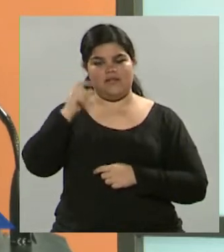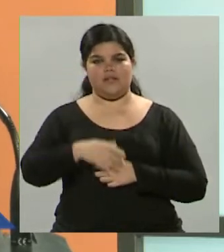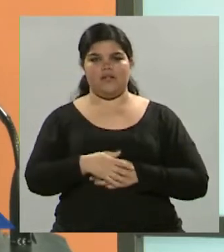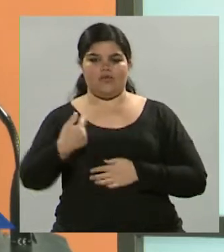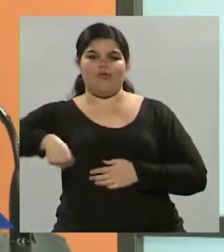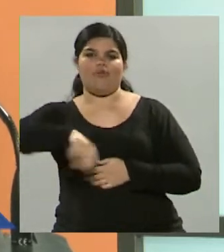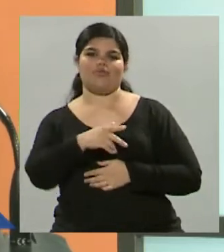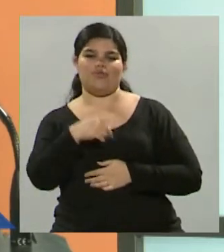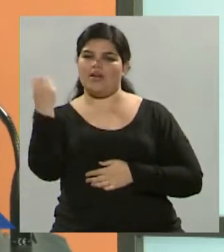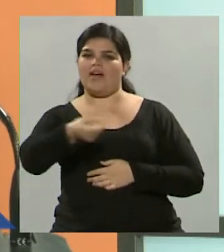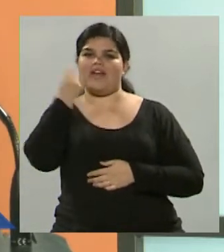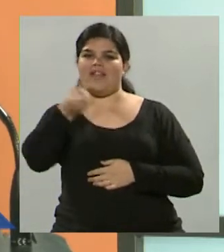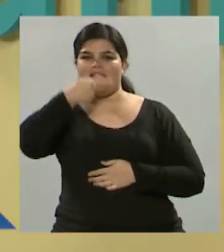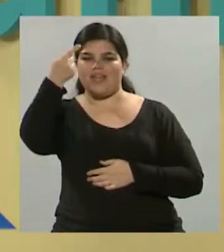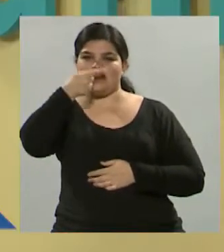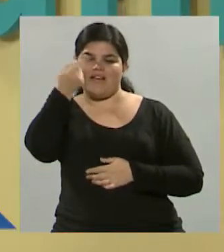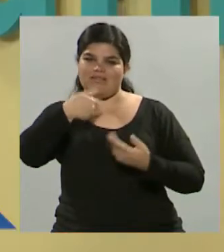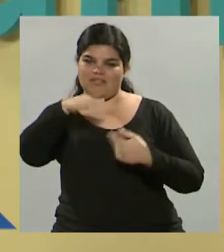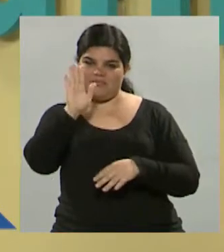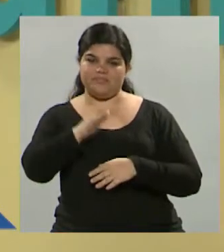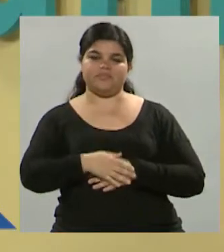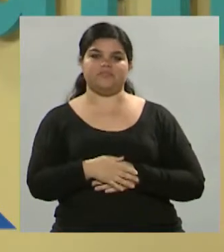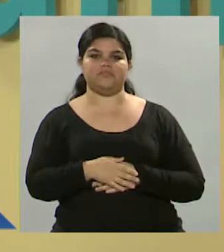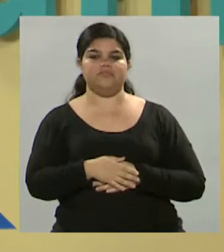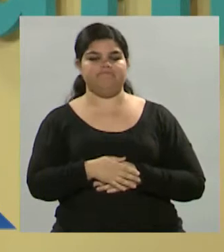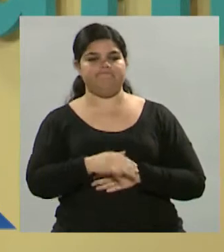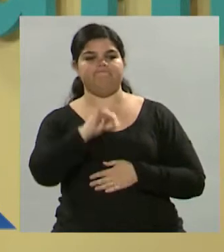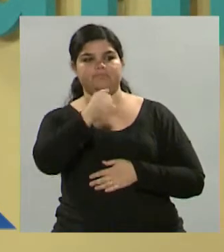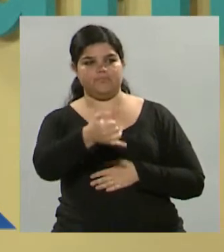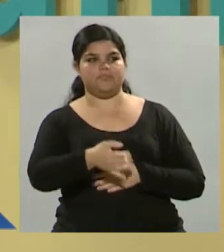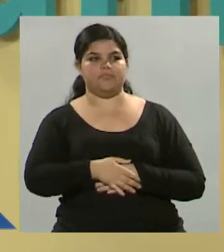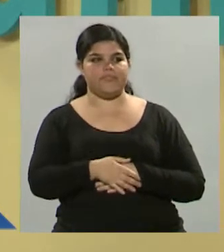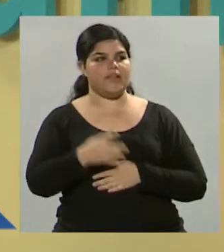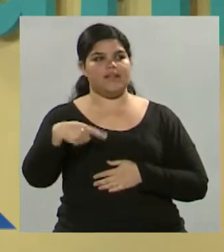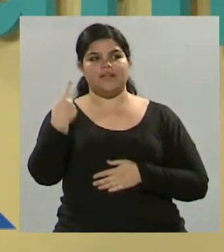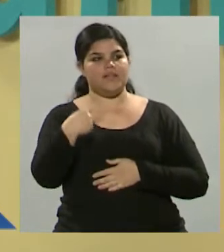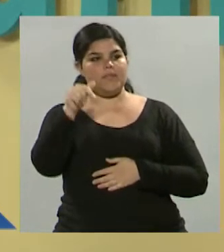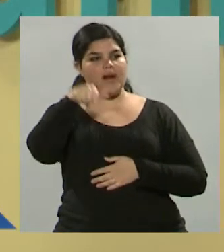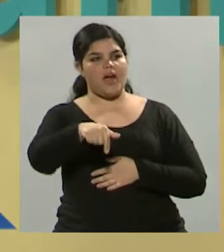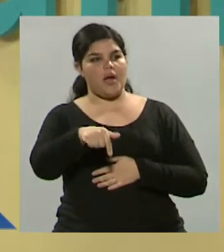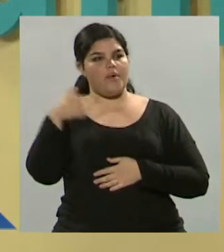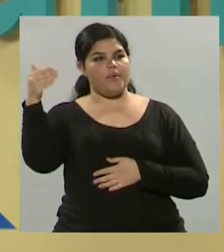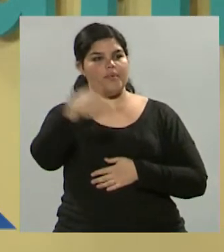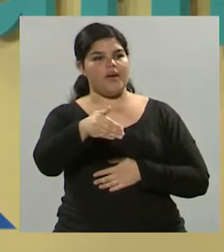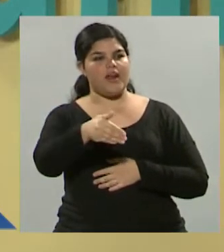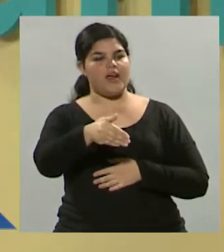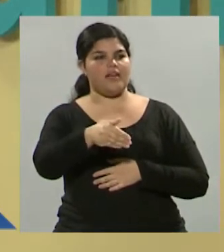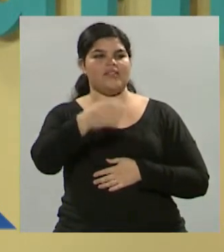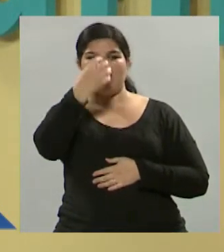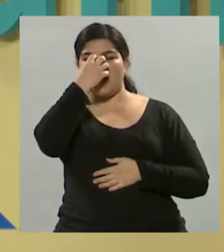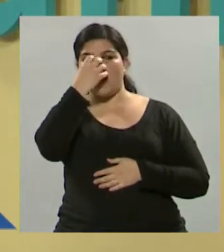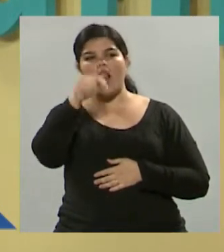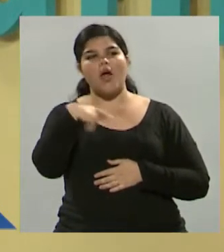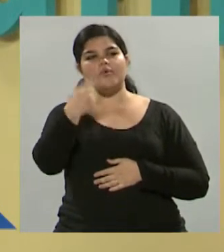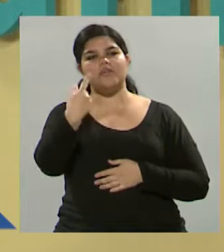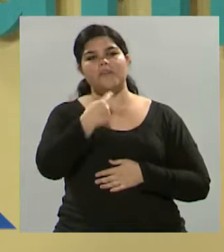nosotras es lo más interesante, ¿no? Eso. Absolutamente. Siempre cuando han venido artistas aquí a hablar de clown, les hago la misma pregunta porque siempre hay